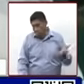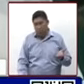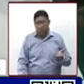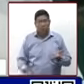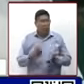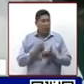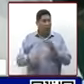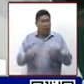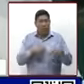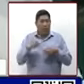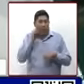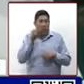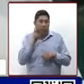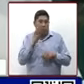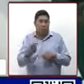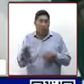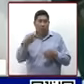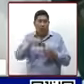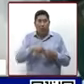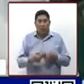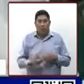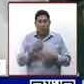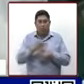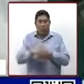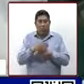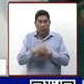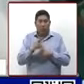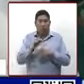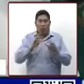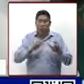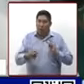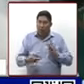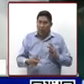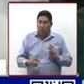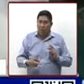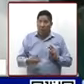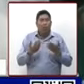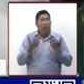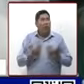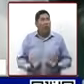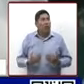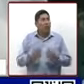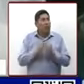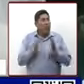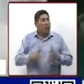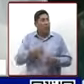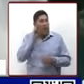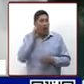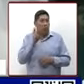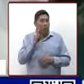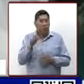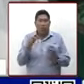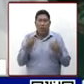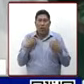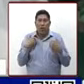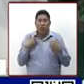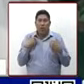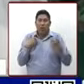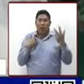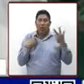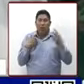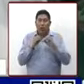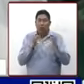el hermano, el compañero Evo, es sumarse a esta convocatoria, y no al revés. En este momento el compañero Evo no cuenta con esas